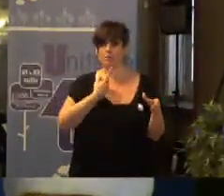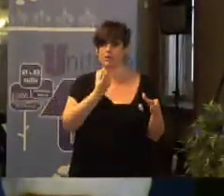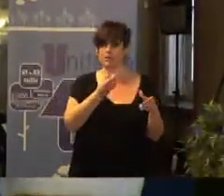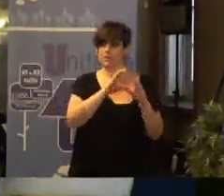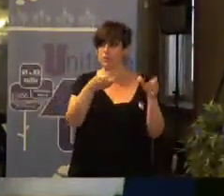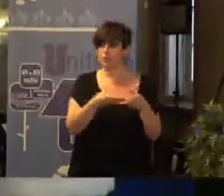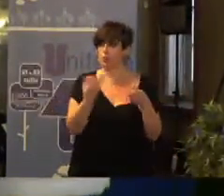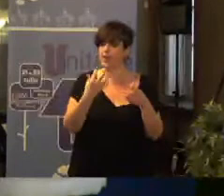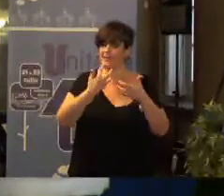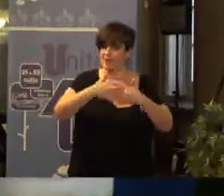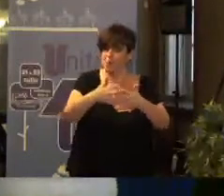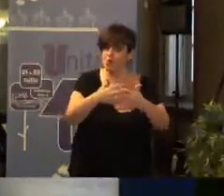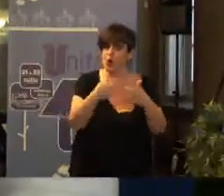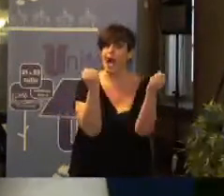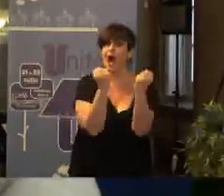motores auxiliares.